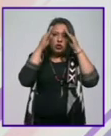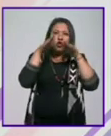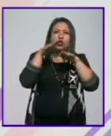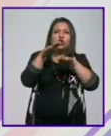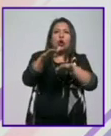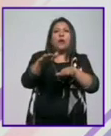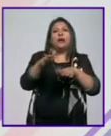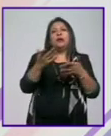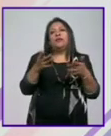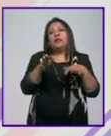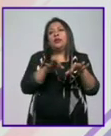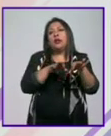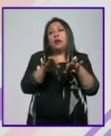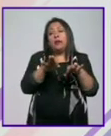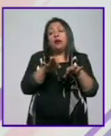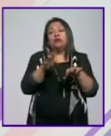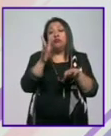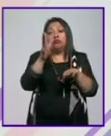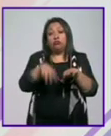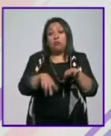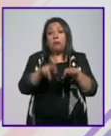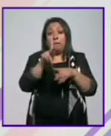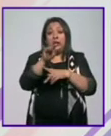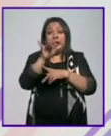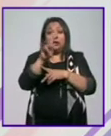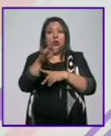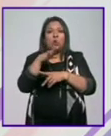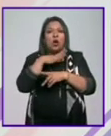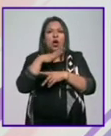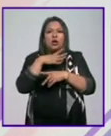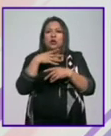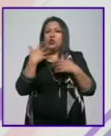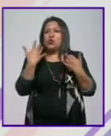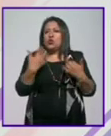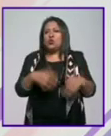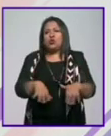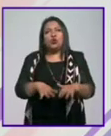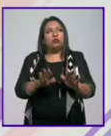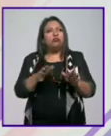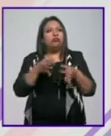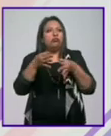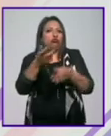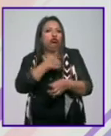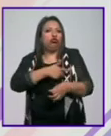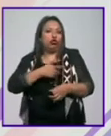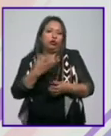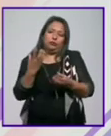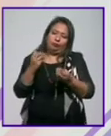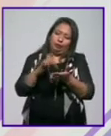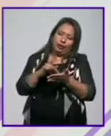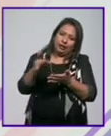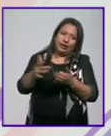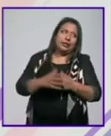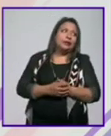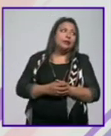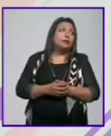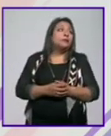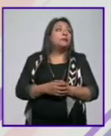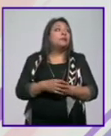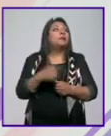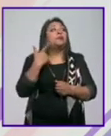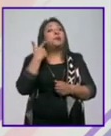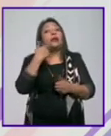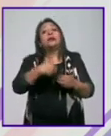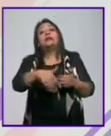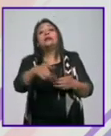torno a trabajos que plásticamente tienen una factura que llama mucho la atención. Pues muchas gracias. Sería muy bueno darle